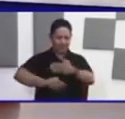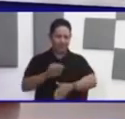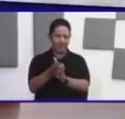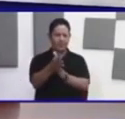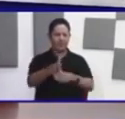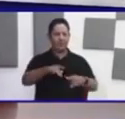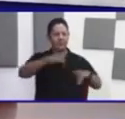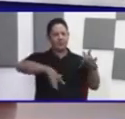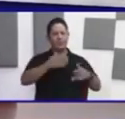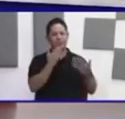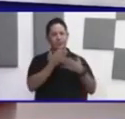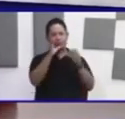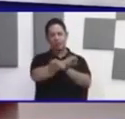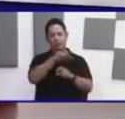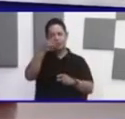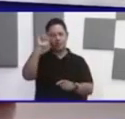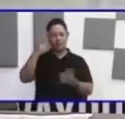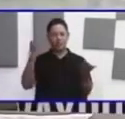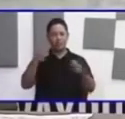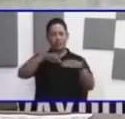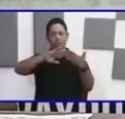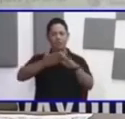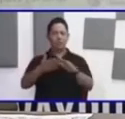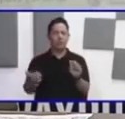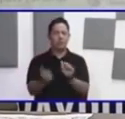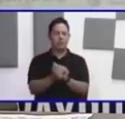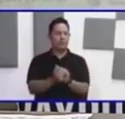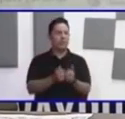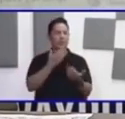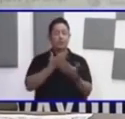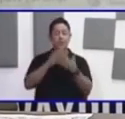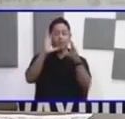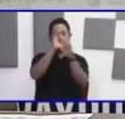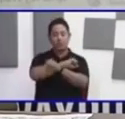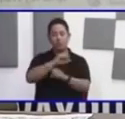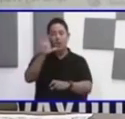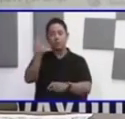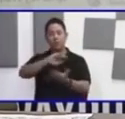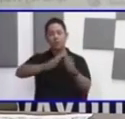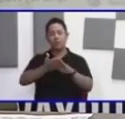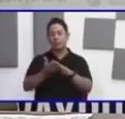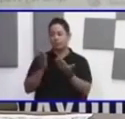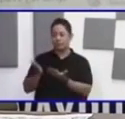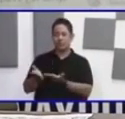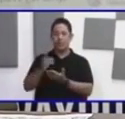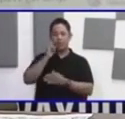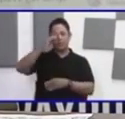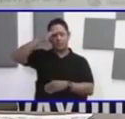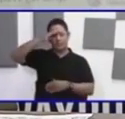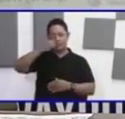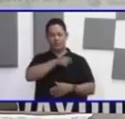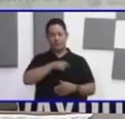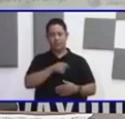Secretaria, buenas noches, la comunidad está de tu lado. Buenas noches, doctor Eber, buenas noches a toda la comunidad, así como lo manifestaba el coronel.